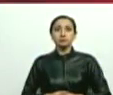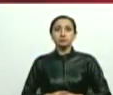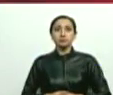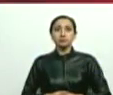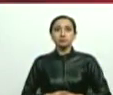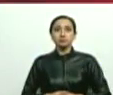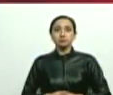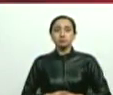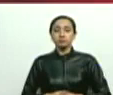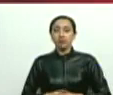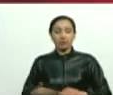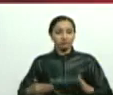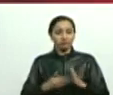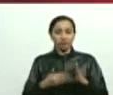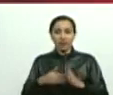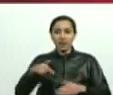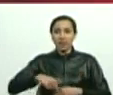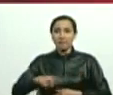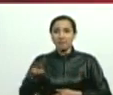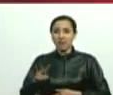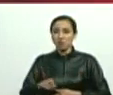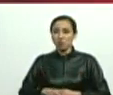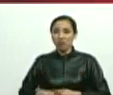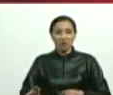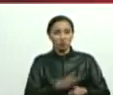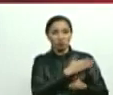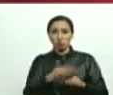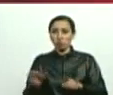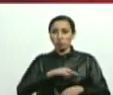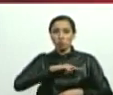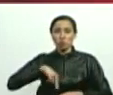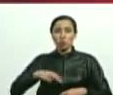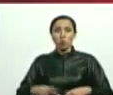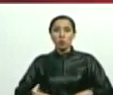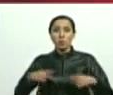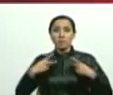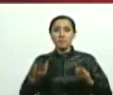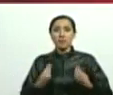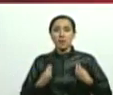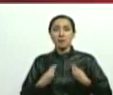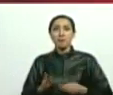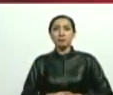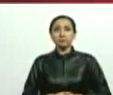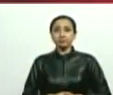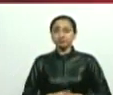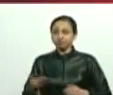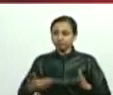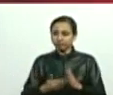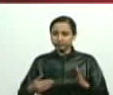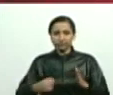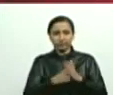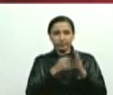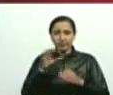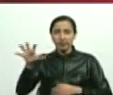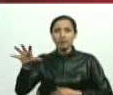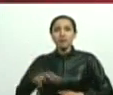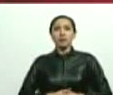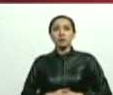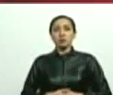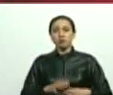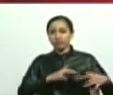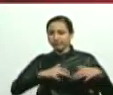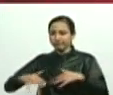Eran crueles ya la violencia que habíamos vivido con el intento de golpe de Estado insurreccional y de guerra civil del año